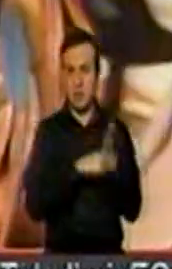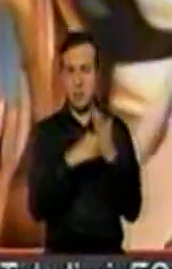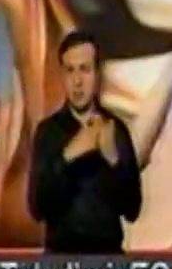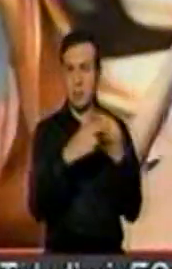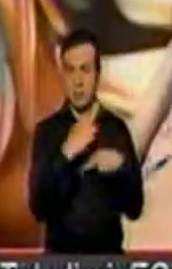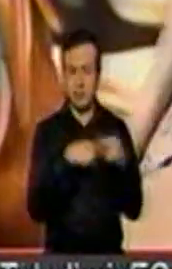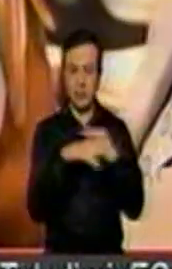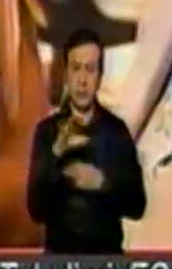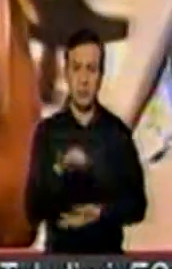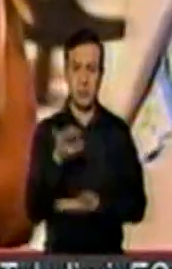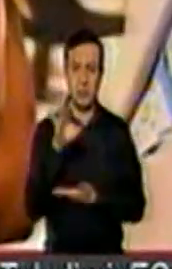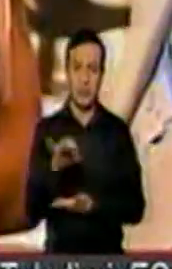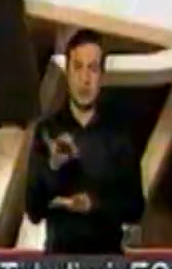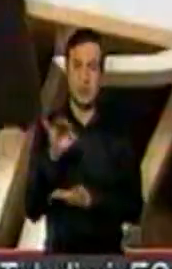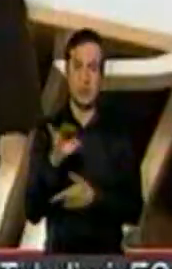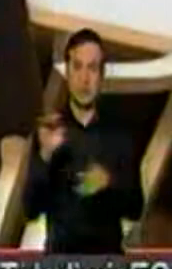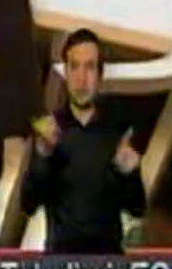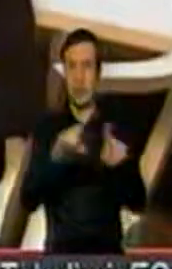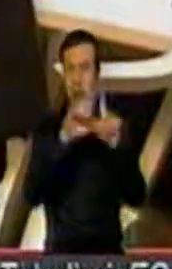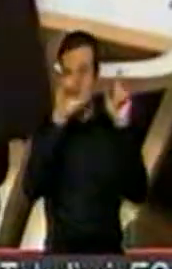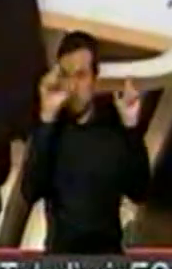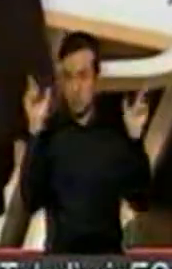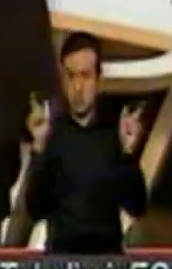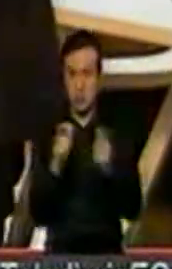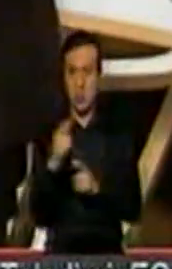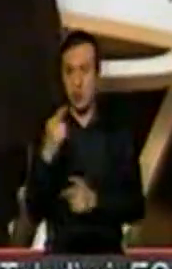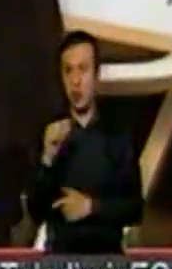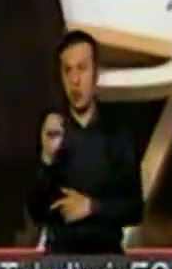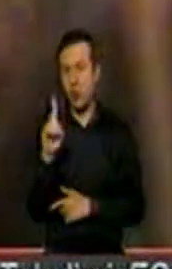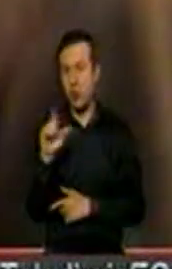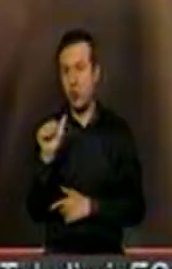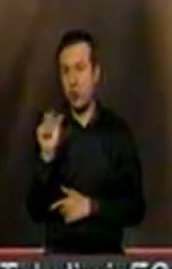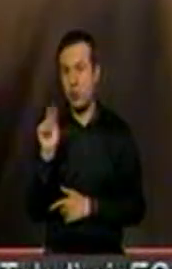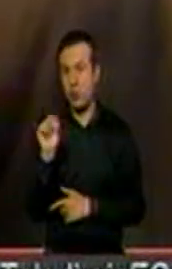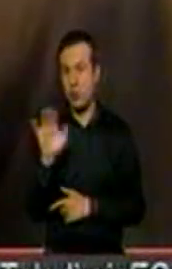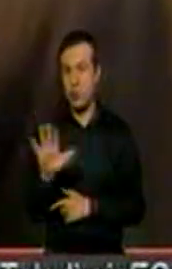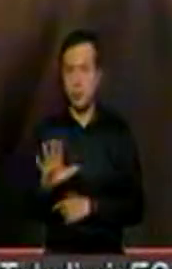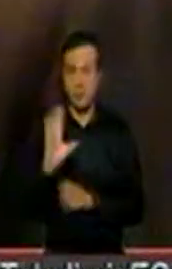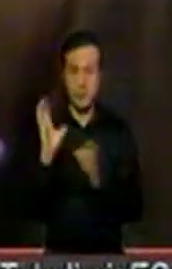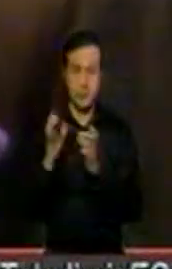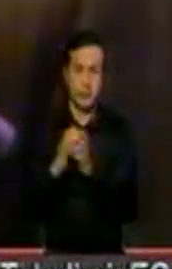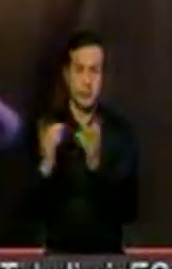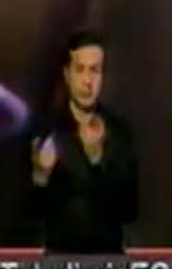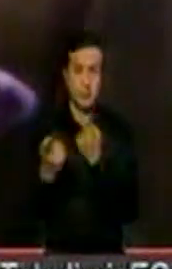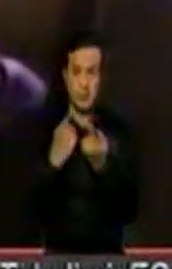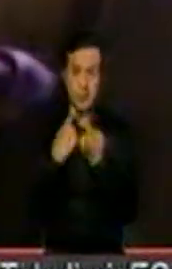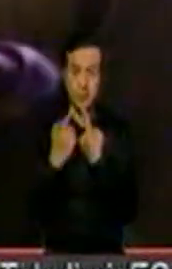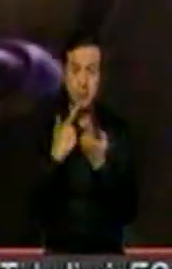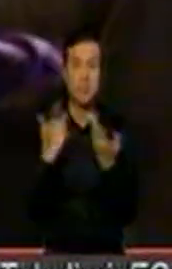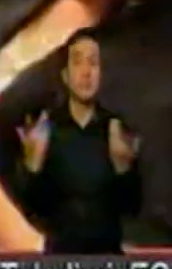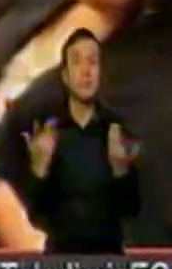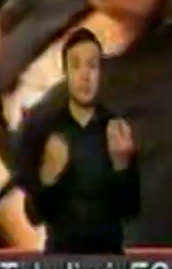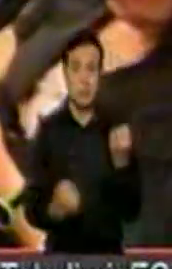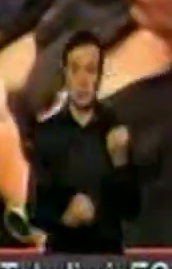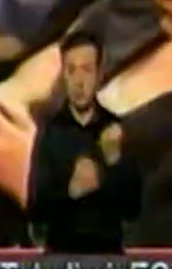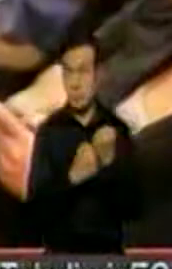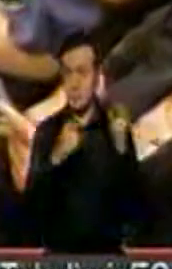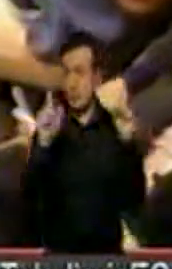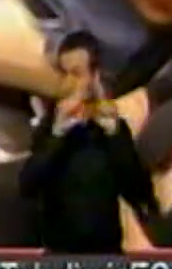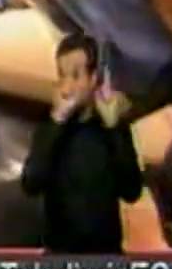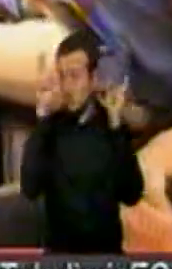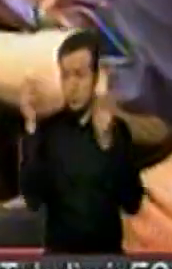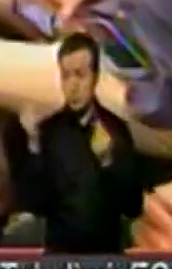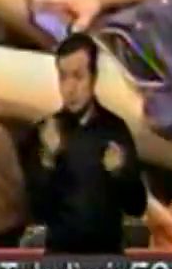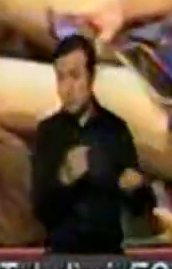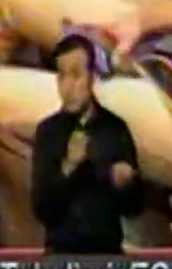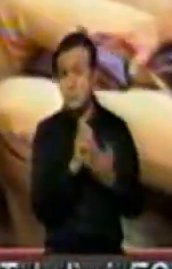las representantes de la firma Goldman Sachs Group para América Latina, Agostina Pecci, con quien concretó el apoyo de esta firma de inversión